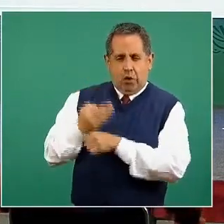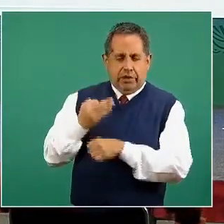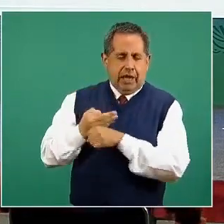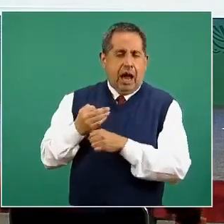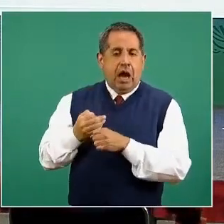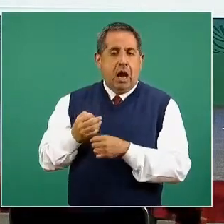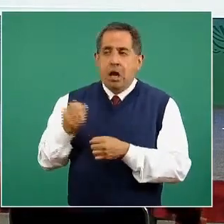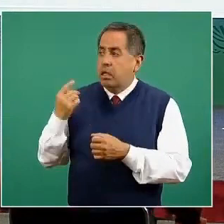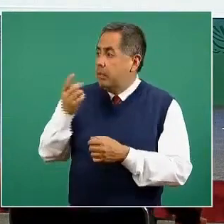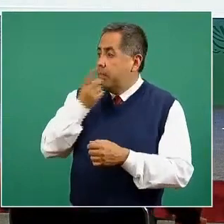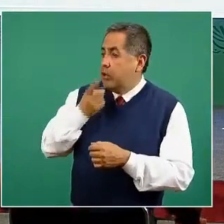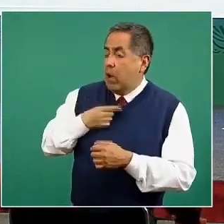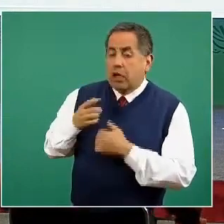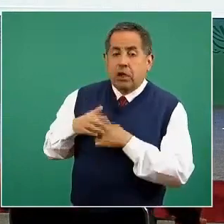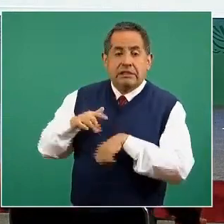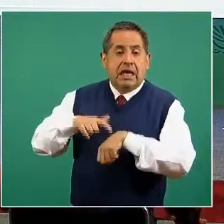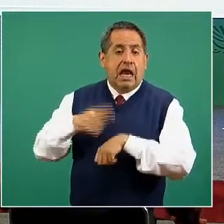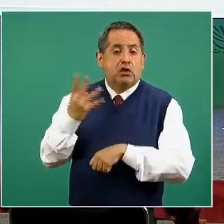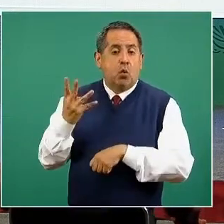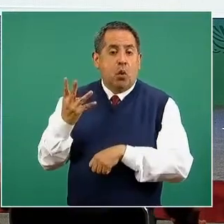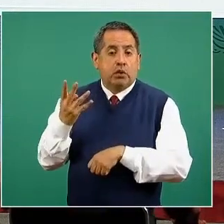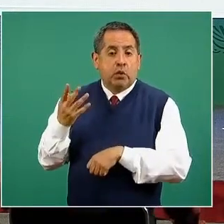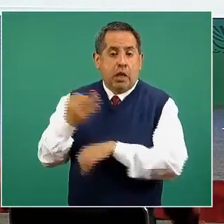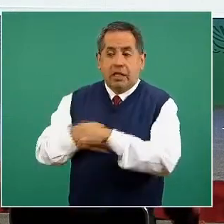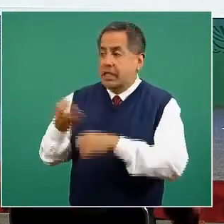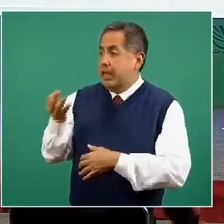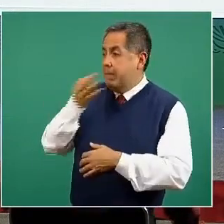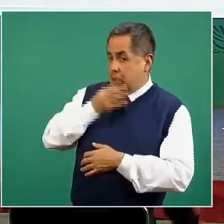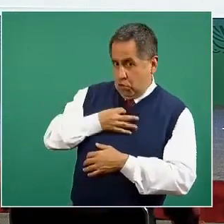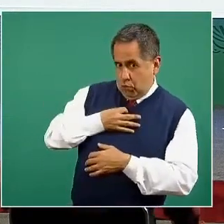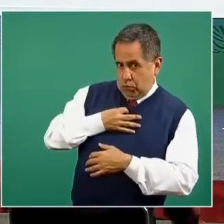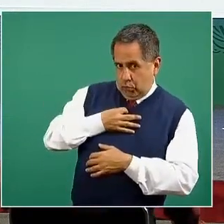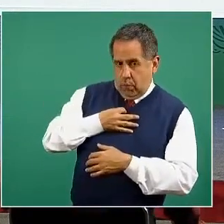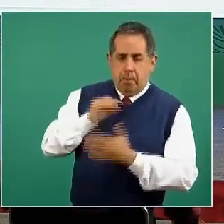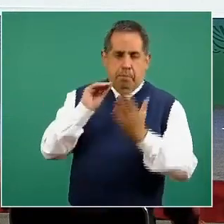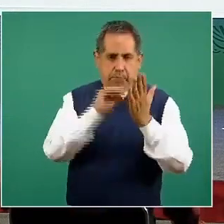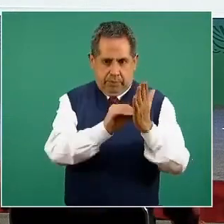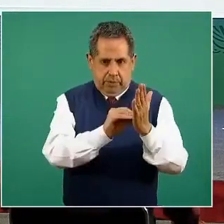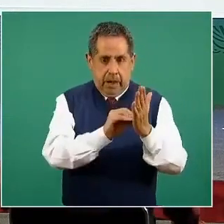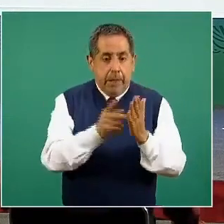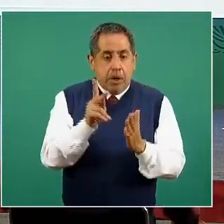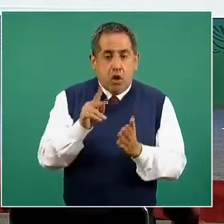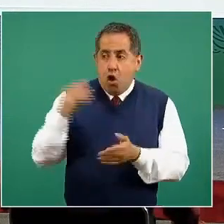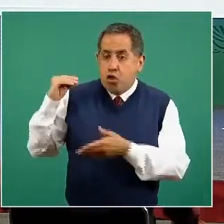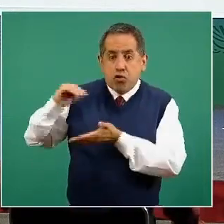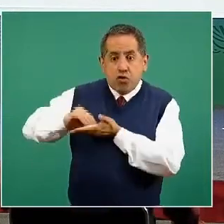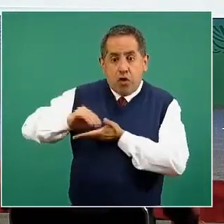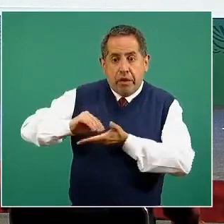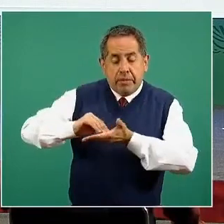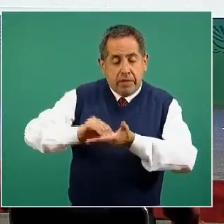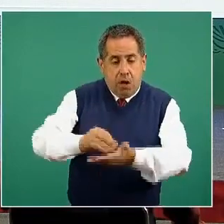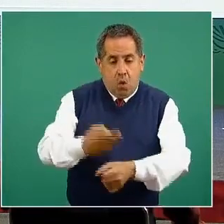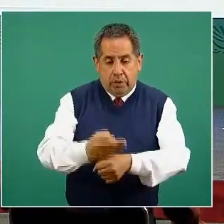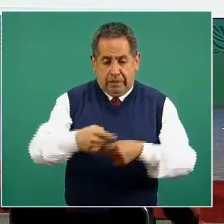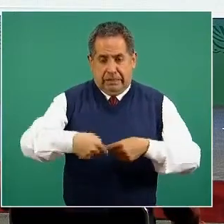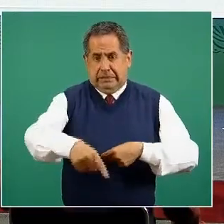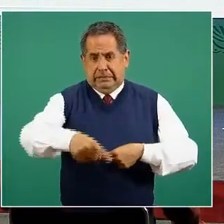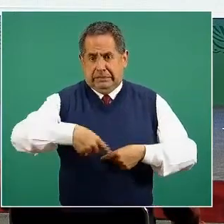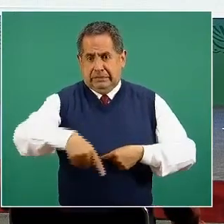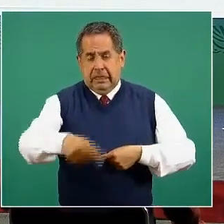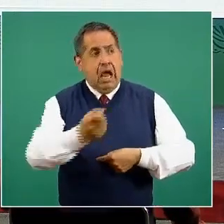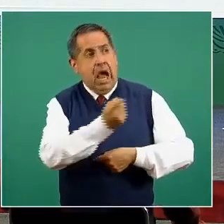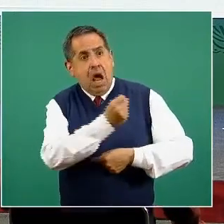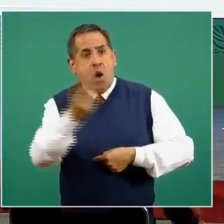prensa son las 16 horas, pero la vacunación continúa hasta casi las 21 horas en